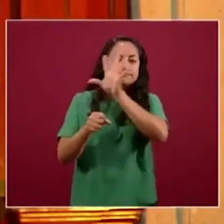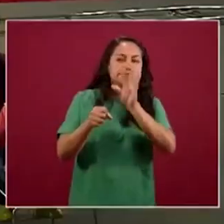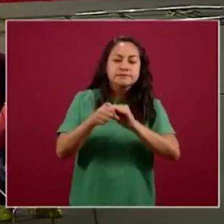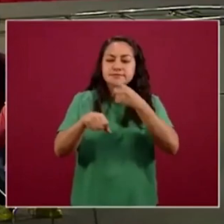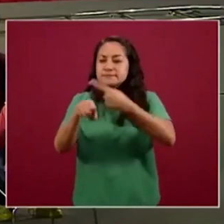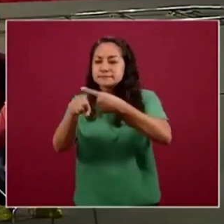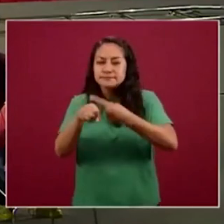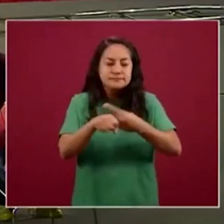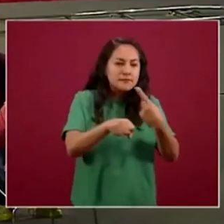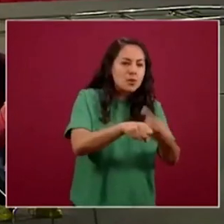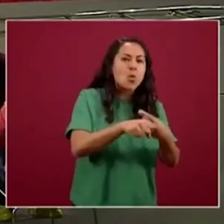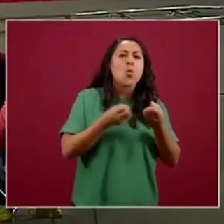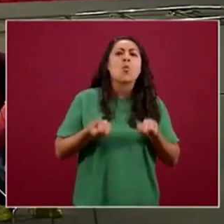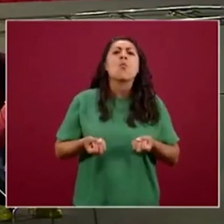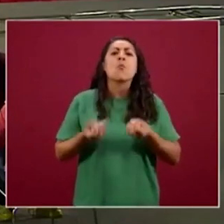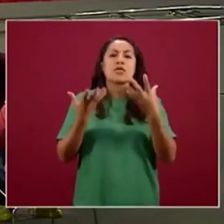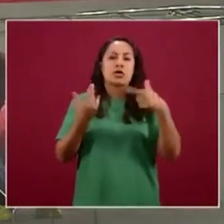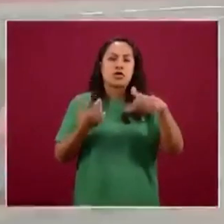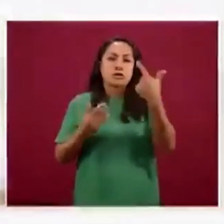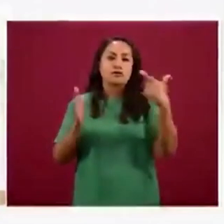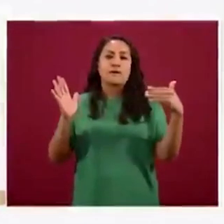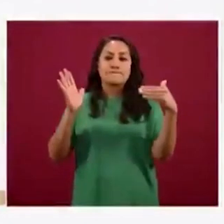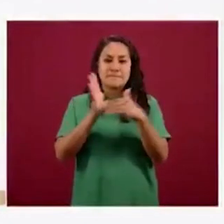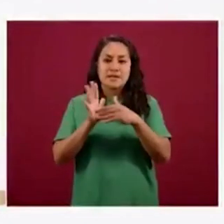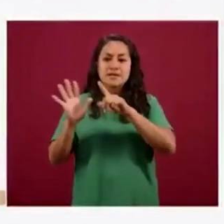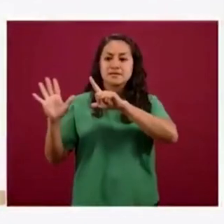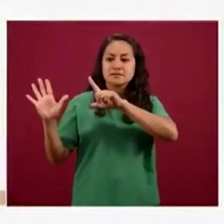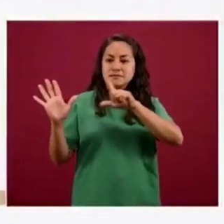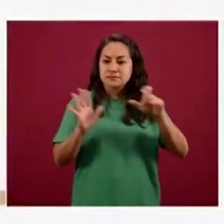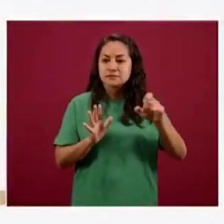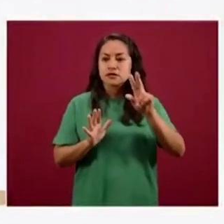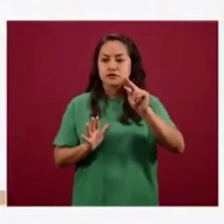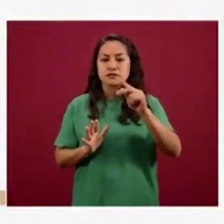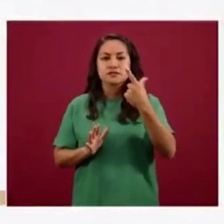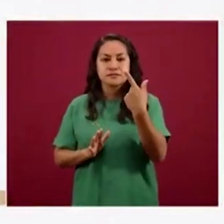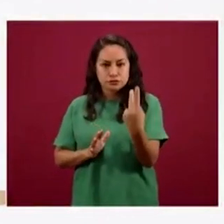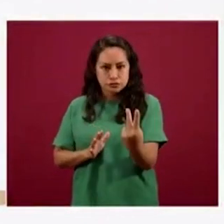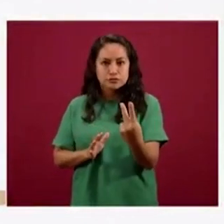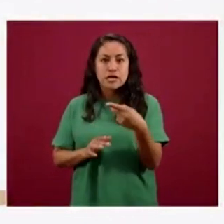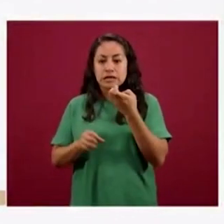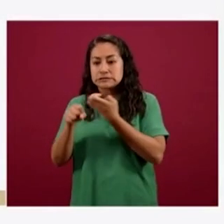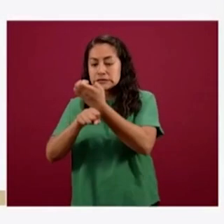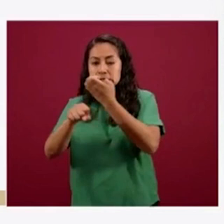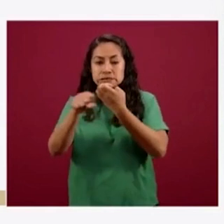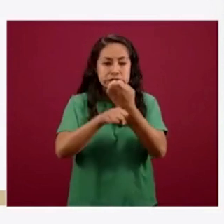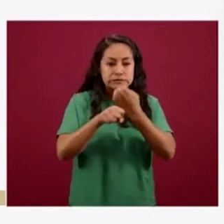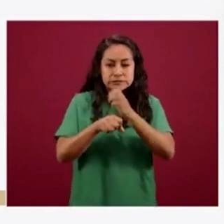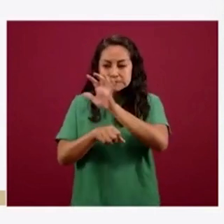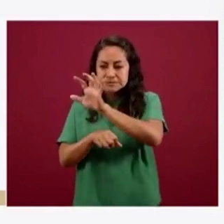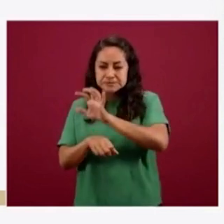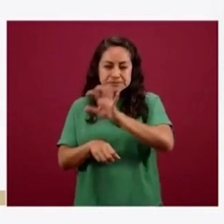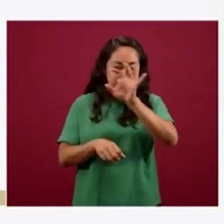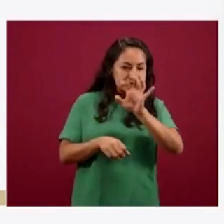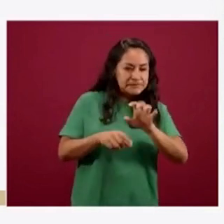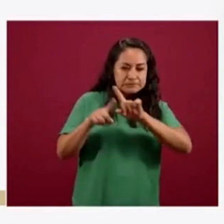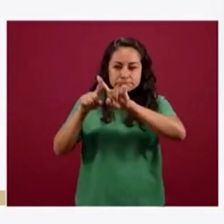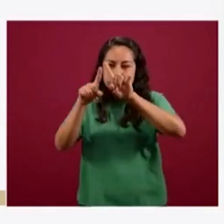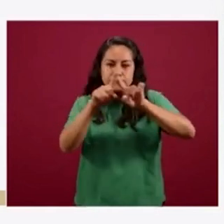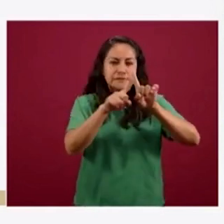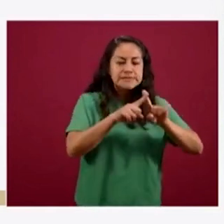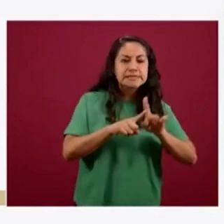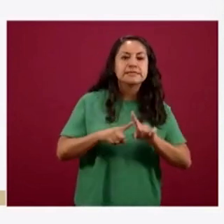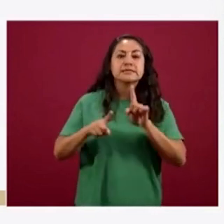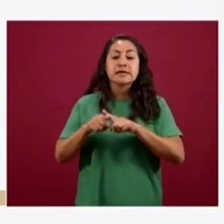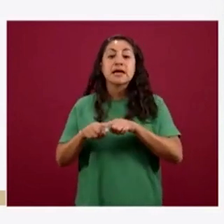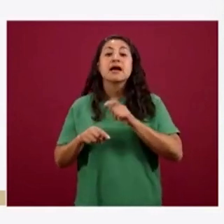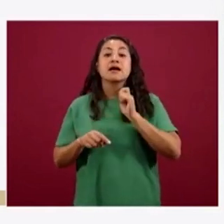en México, los 12.872, cómo están distribuidos en las diferentes entidades federativas. Y bueno, hemos estado viendo